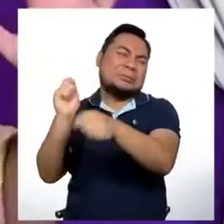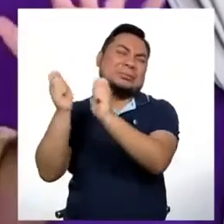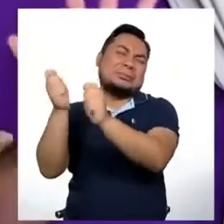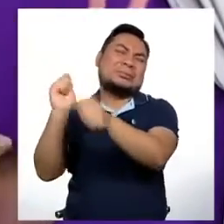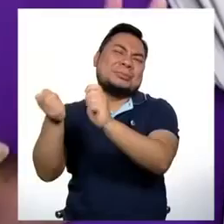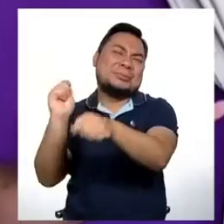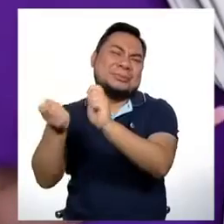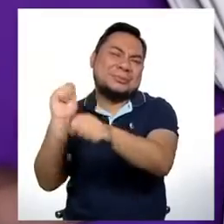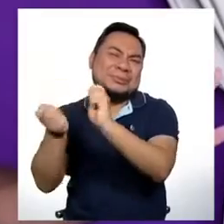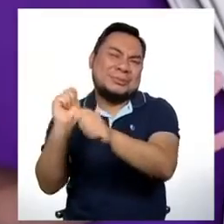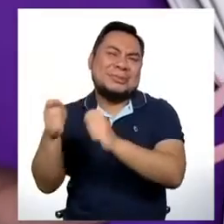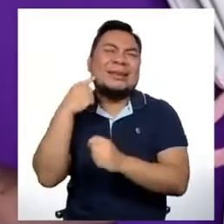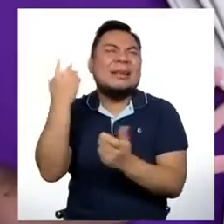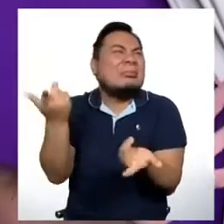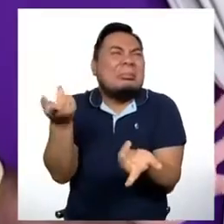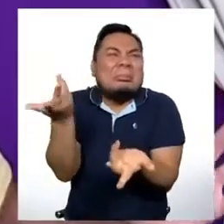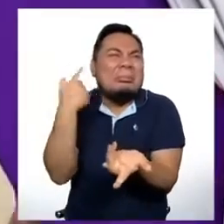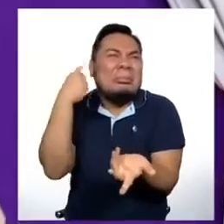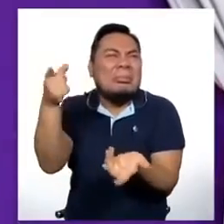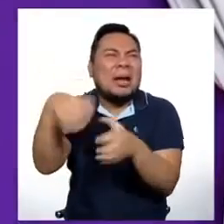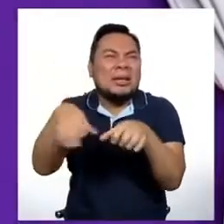¡Otro sonido! ¡A ver! ¡Ay! ¡Ay! ¡Me está preparando limonada!